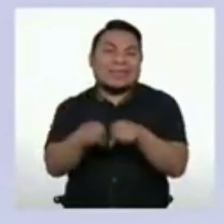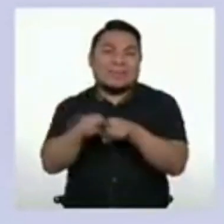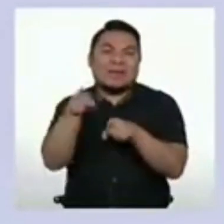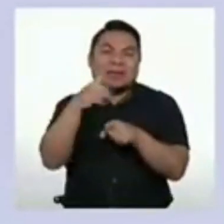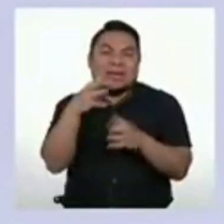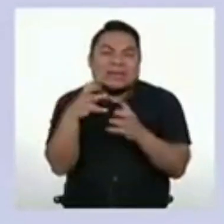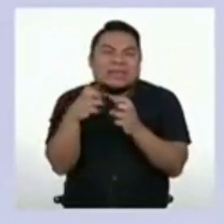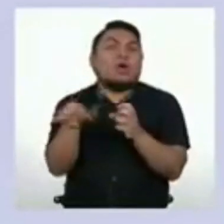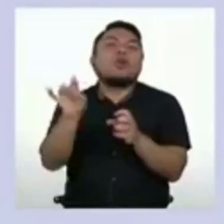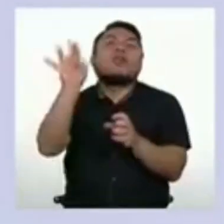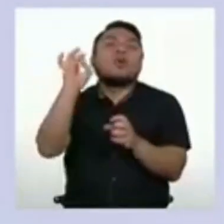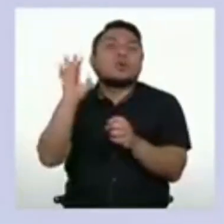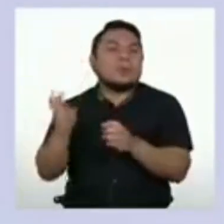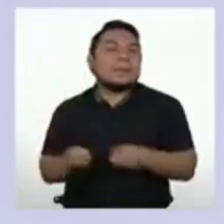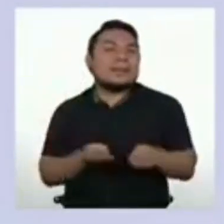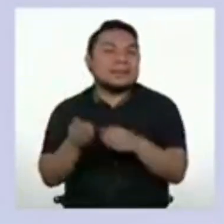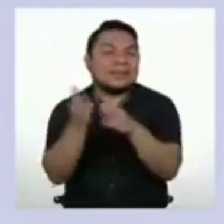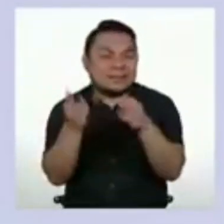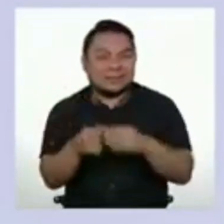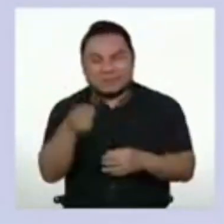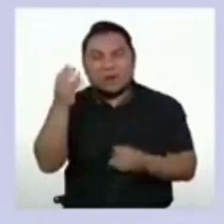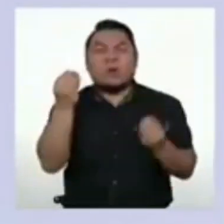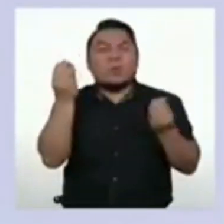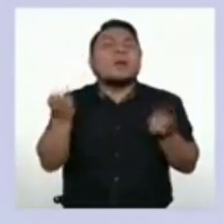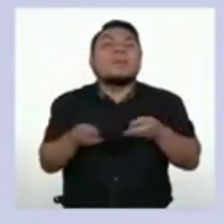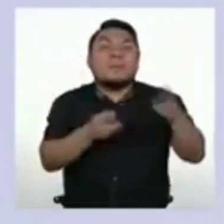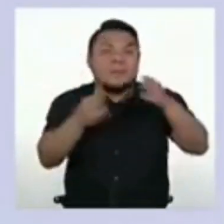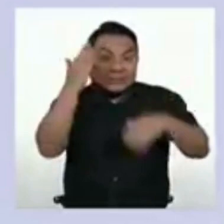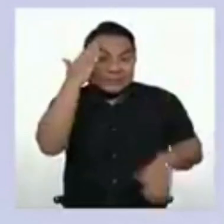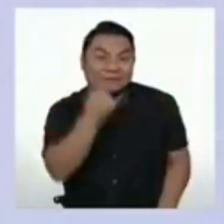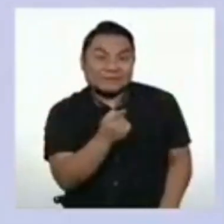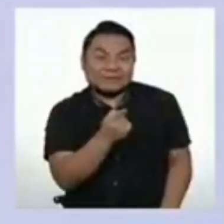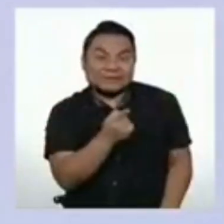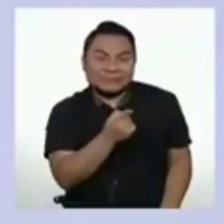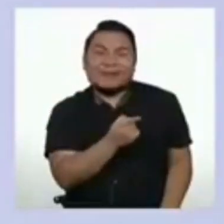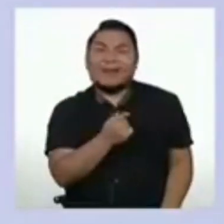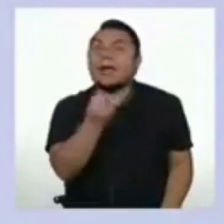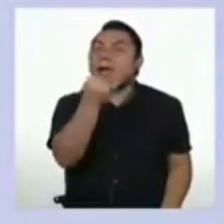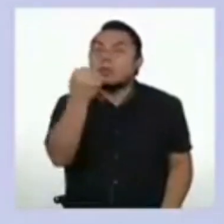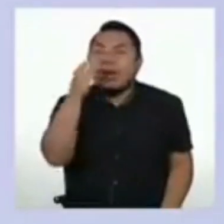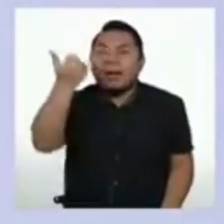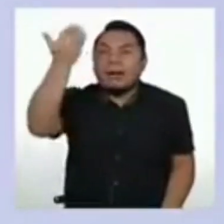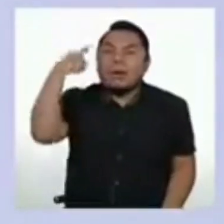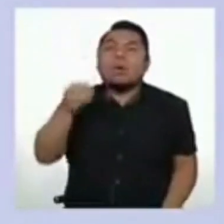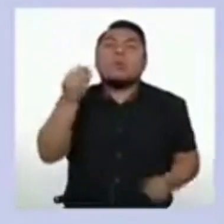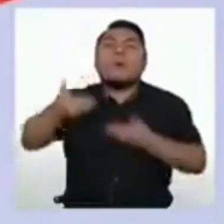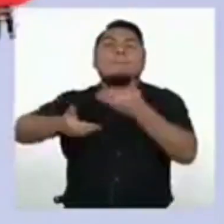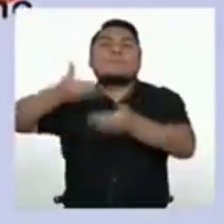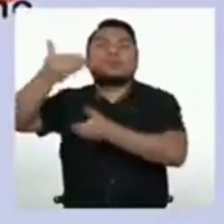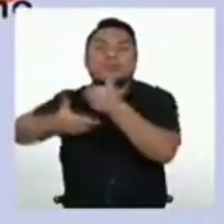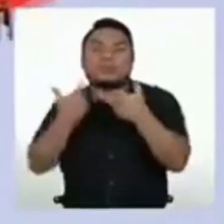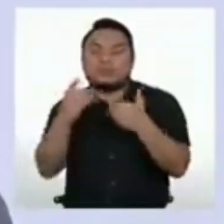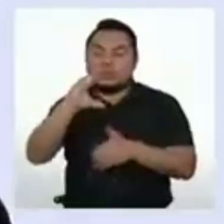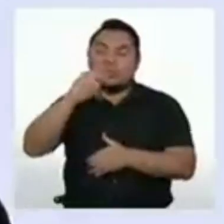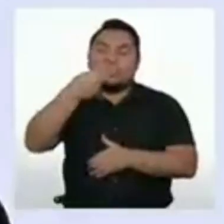deshidratación por otros factores. ¿Saben a qué factores me refiero? ¿Alguna vez vieron cuál es el proceso para producir